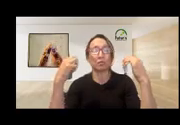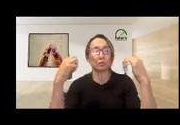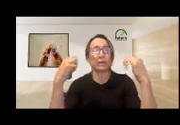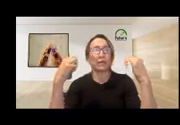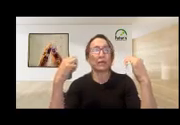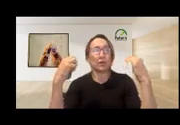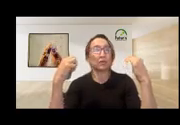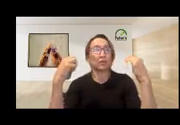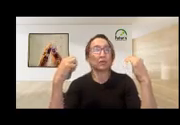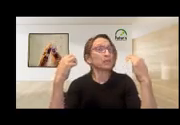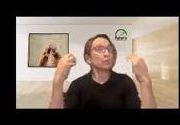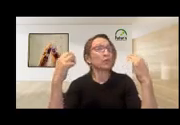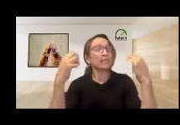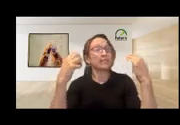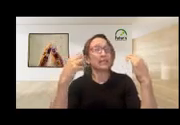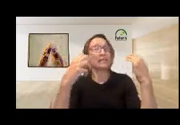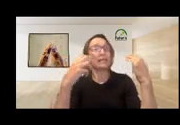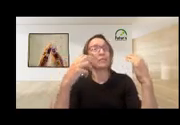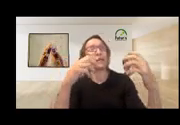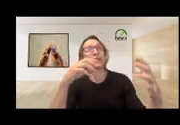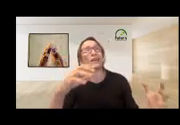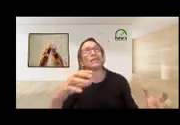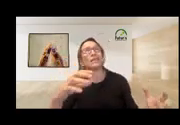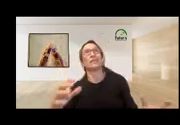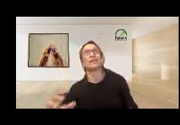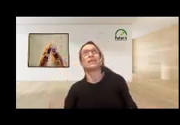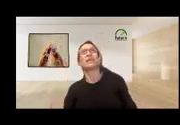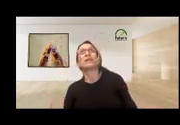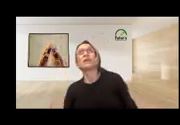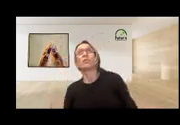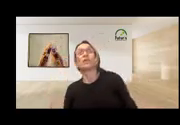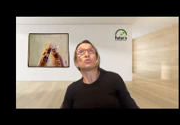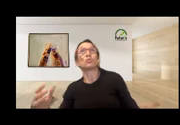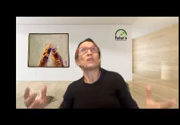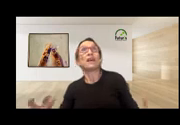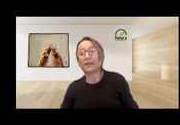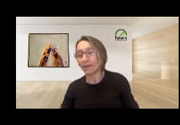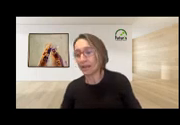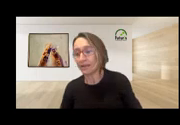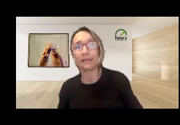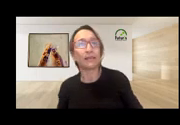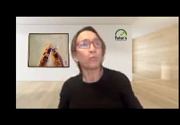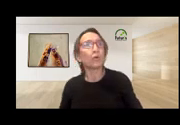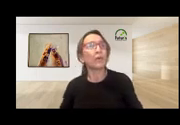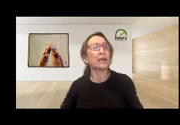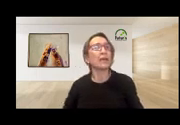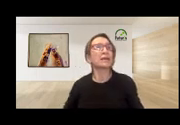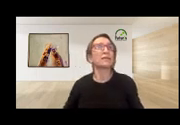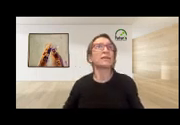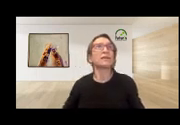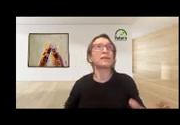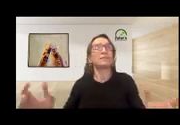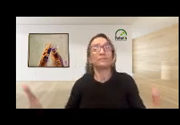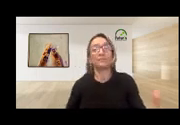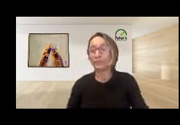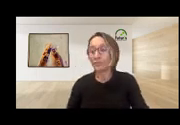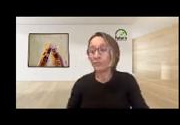los seres humanos. Pero sí, sí es muy interesante también entender o estudiar este tipo